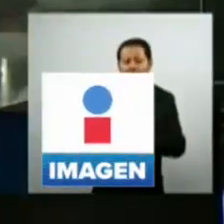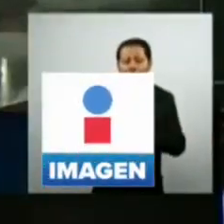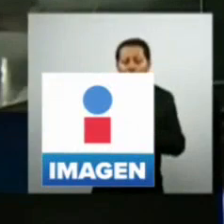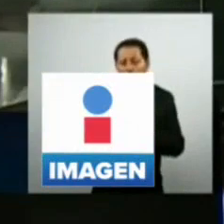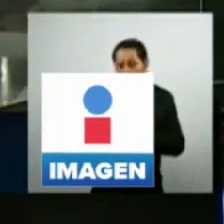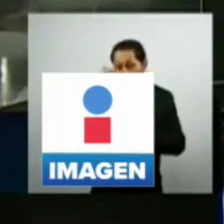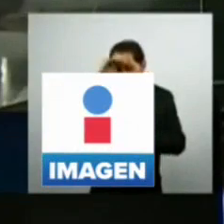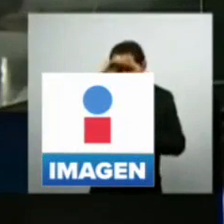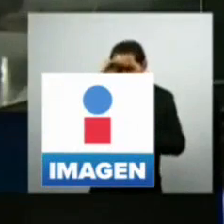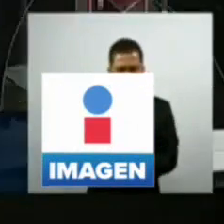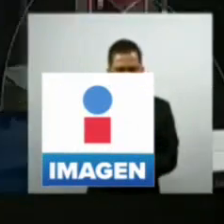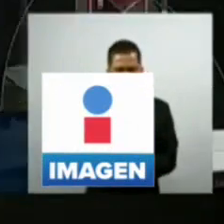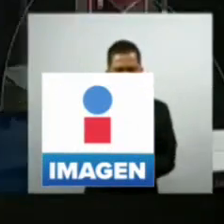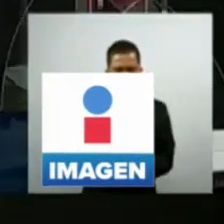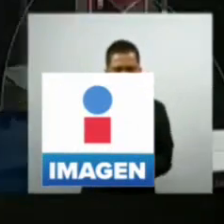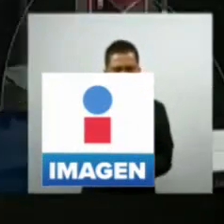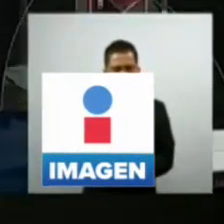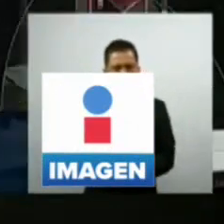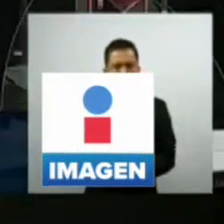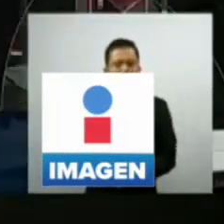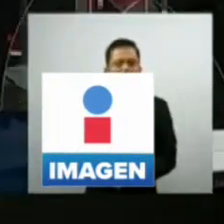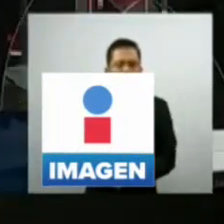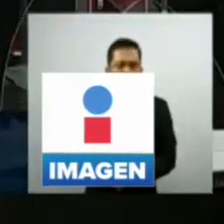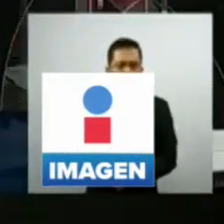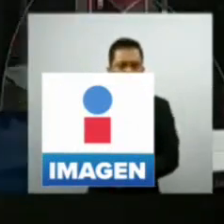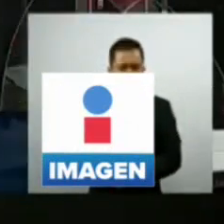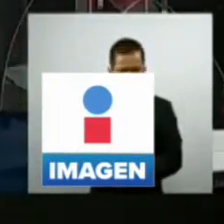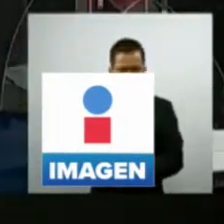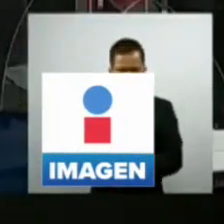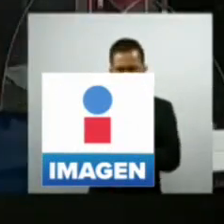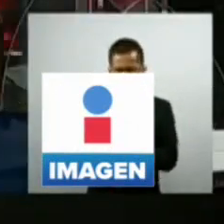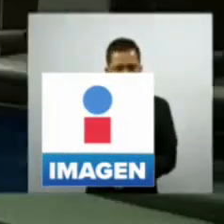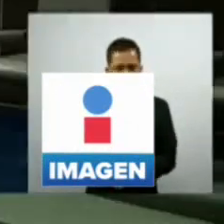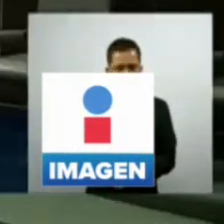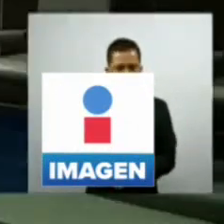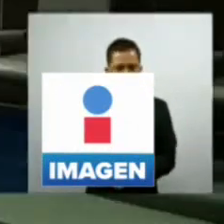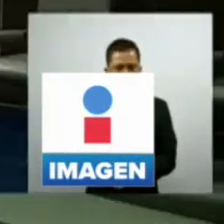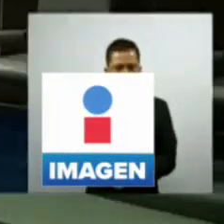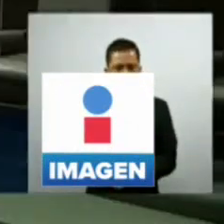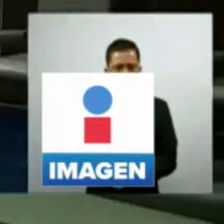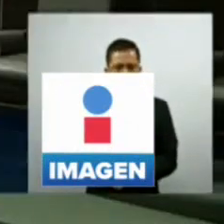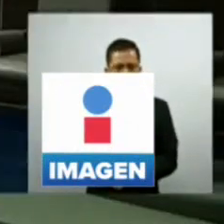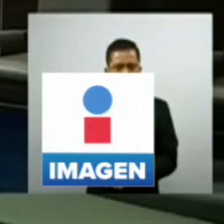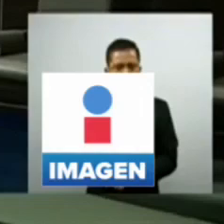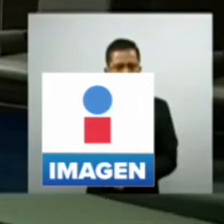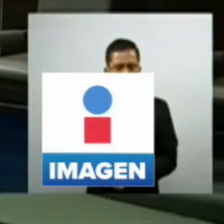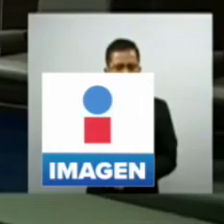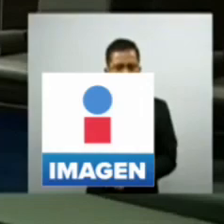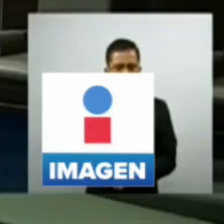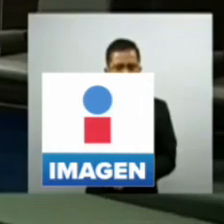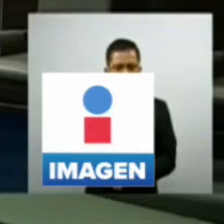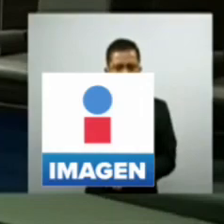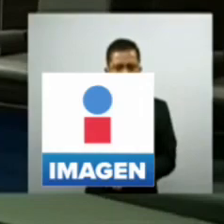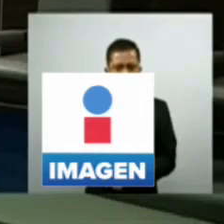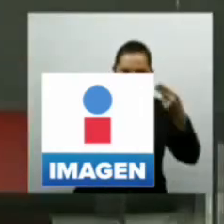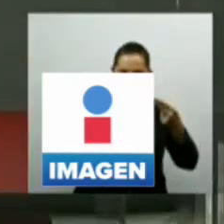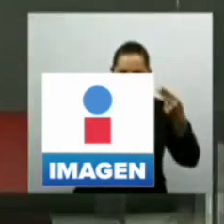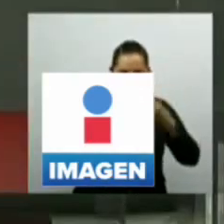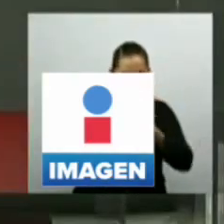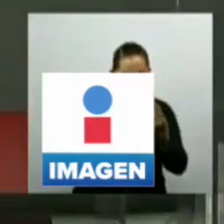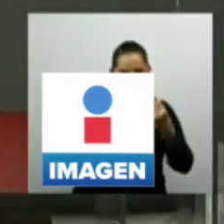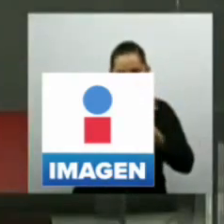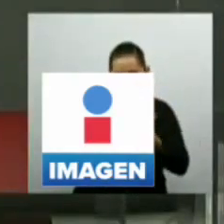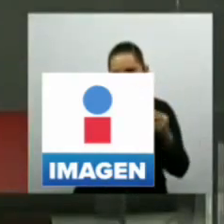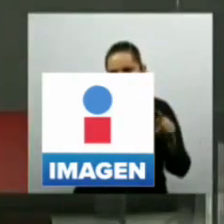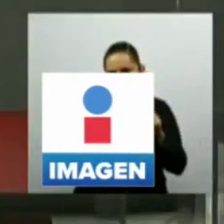después de 3 meses. Y también hay otro cambio que se refiere a la compra y venta de bienes usados a través de plataformas digitales.